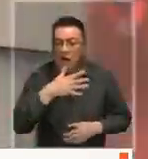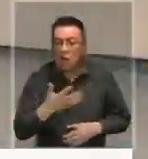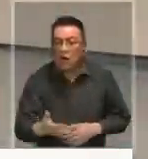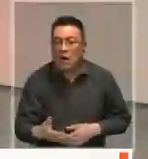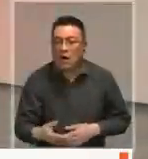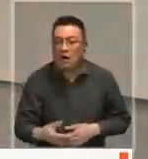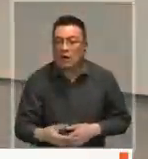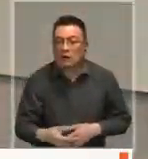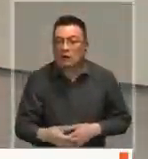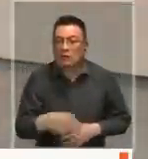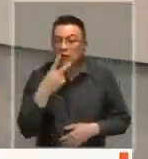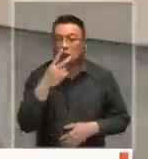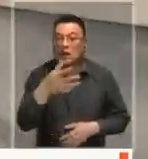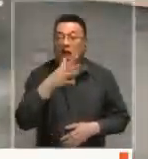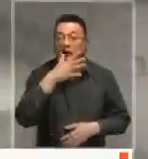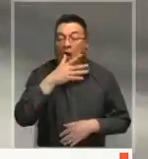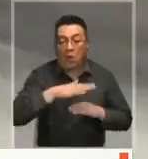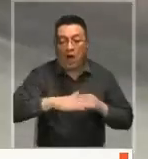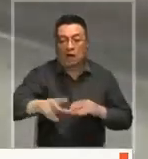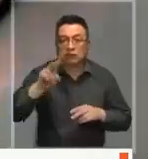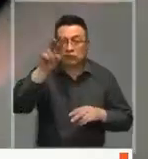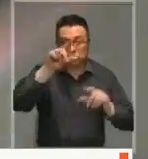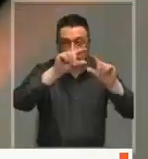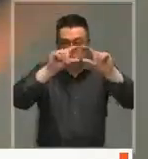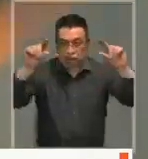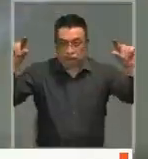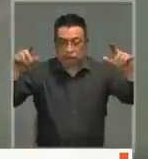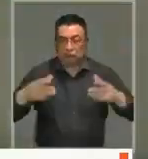Ahí dice, agua en la vía.